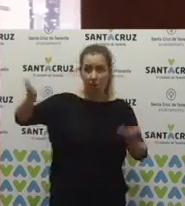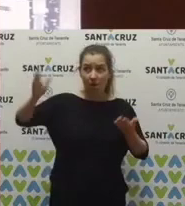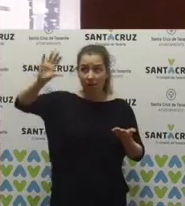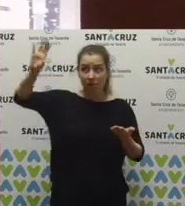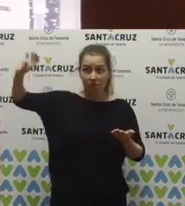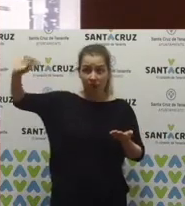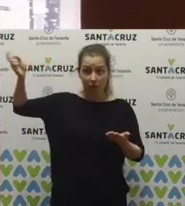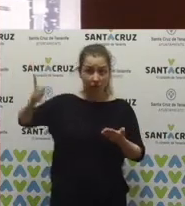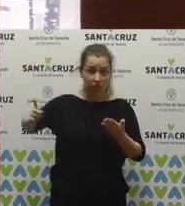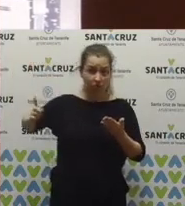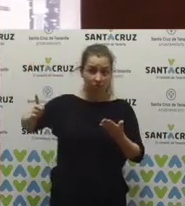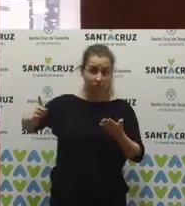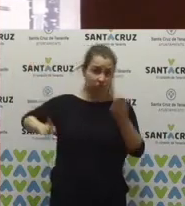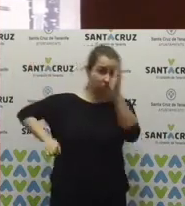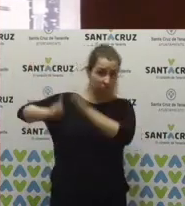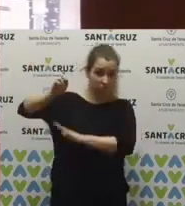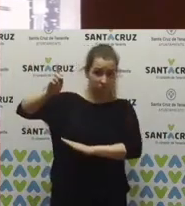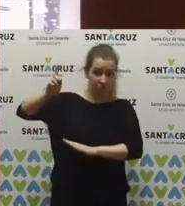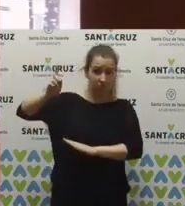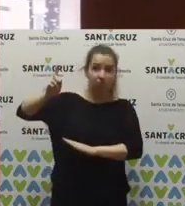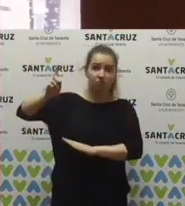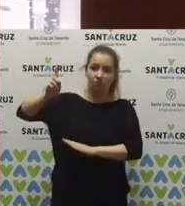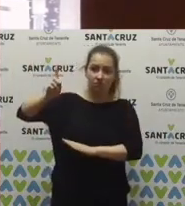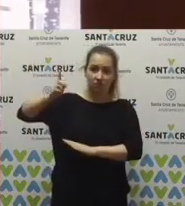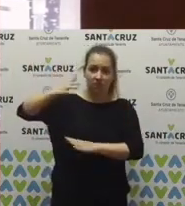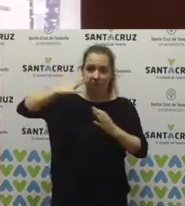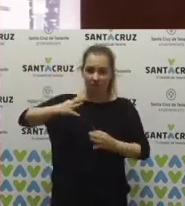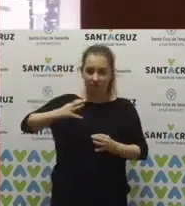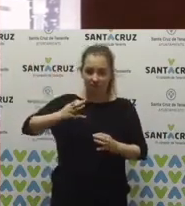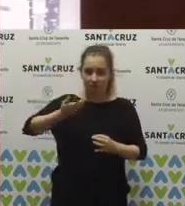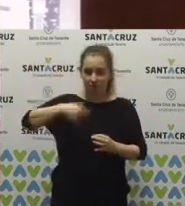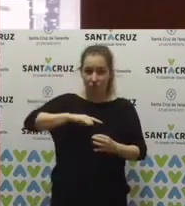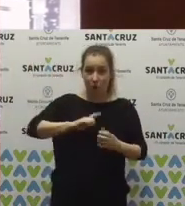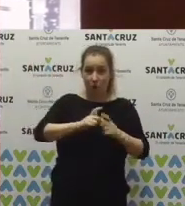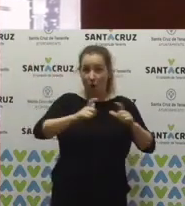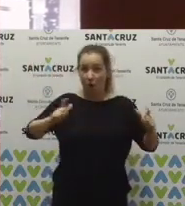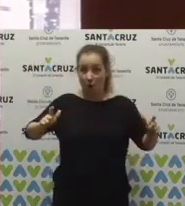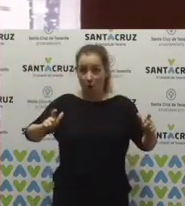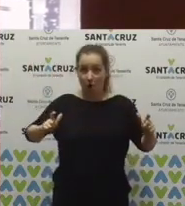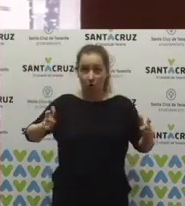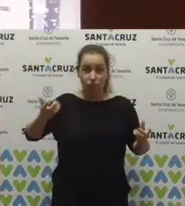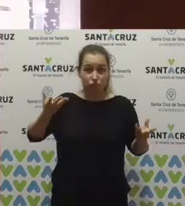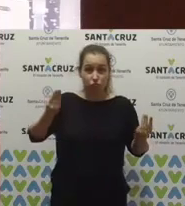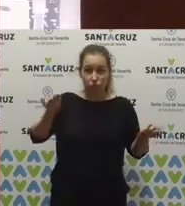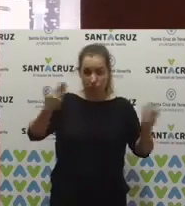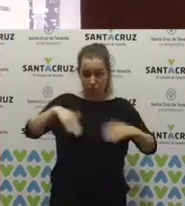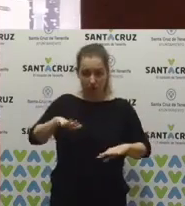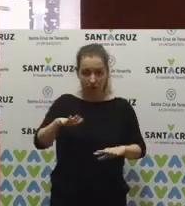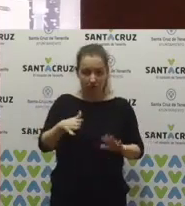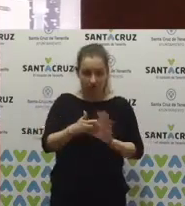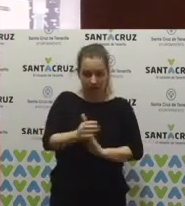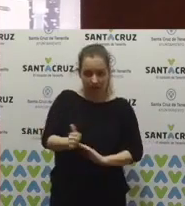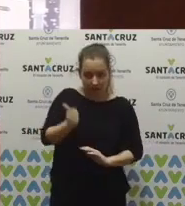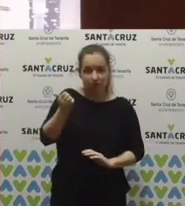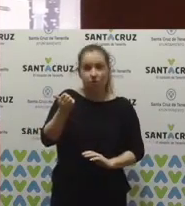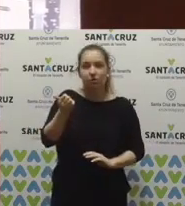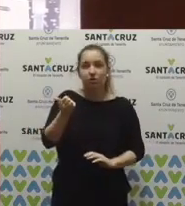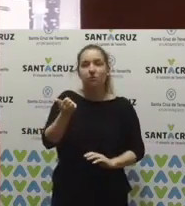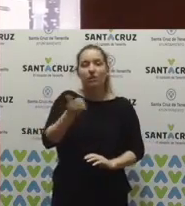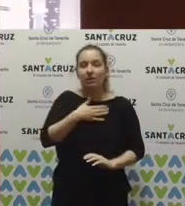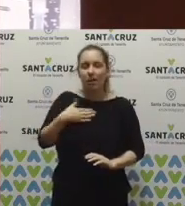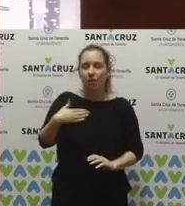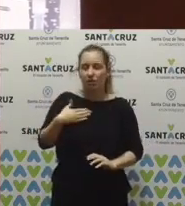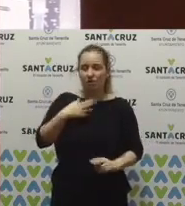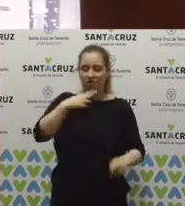mejor por lo tanto yo creo que estas cosas hay que mirarlas abandonando las anteojeras ideológicas y tratando de analizar los